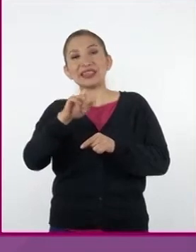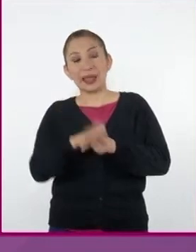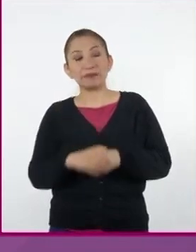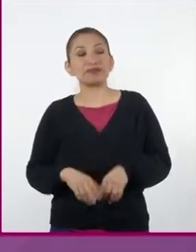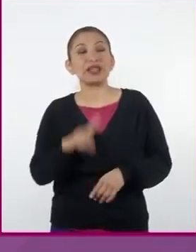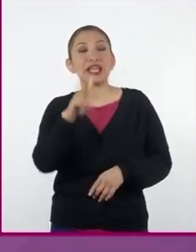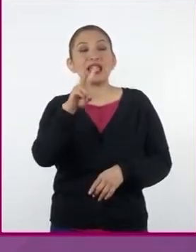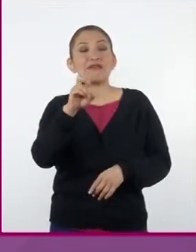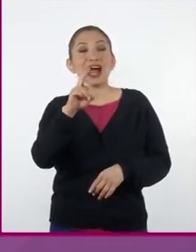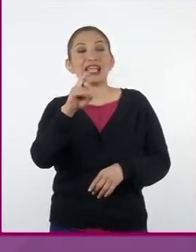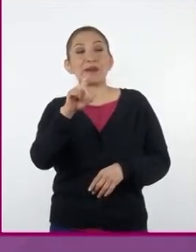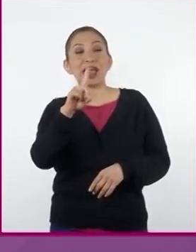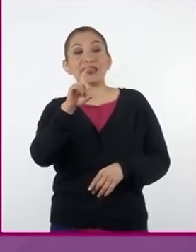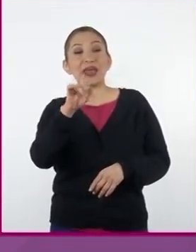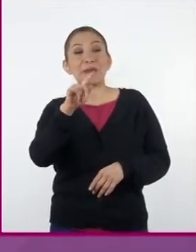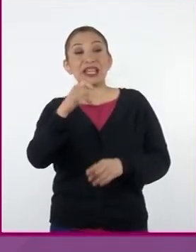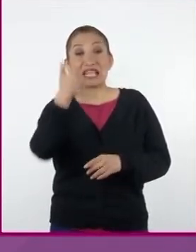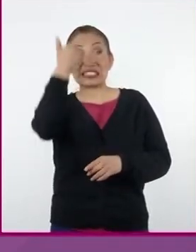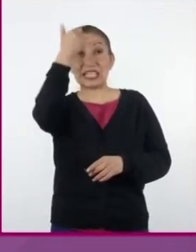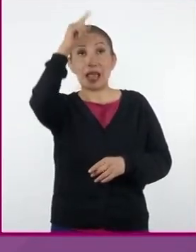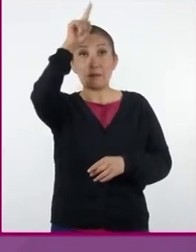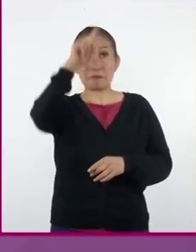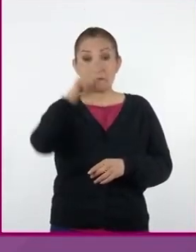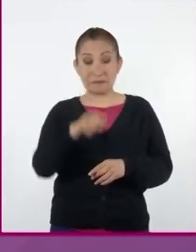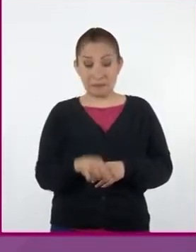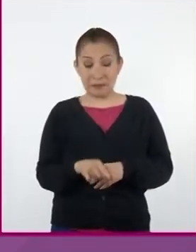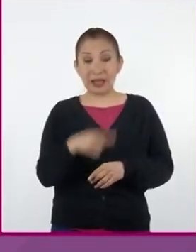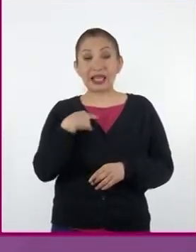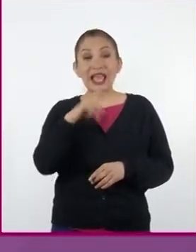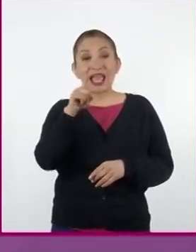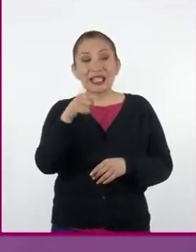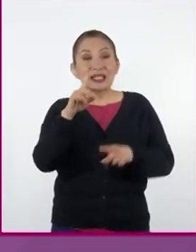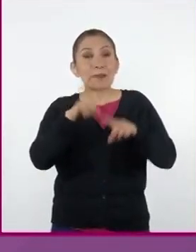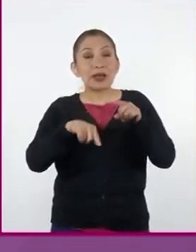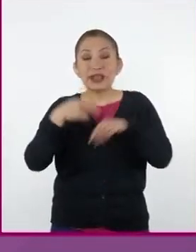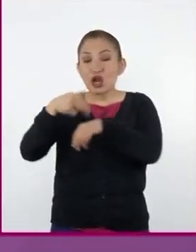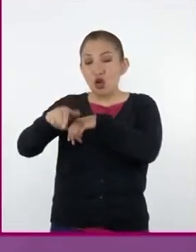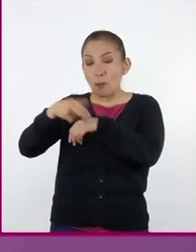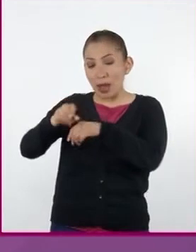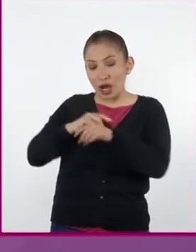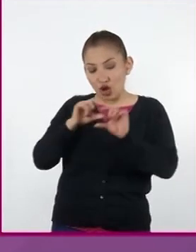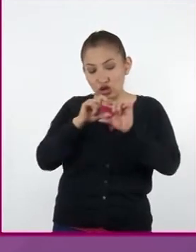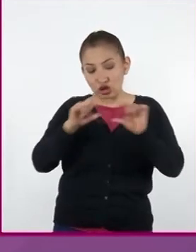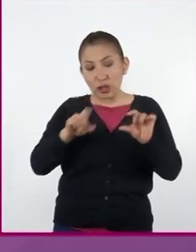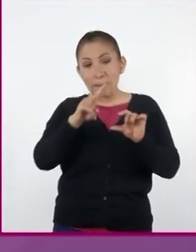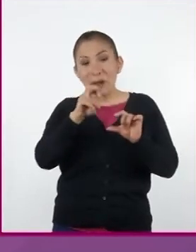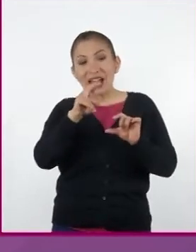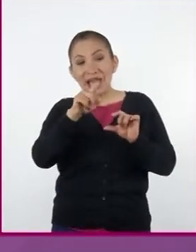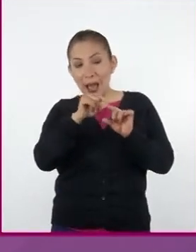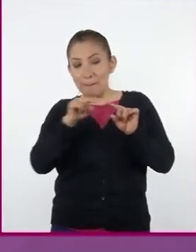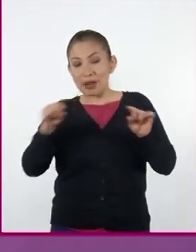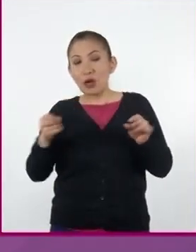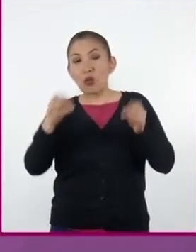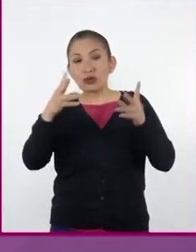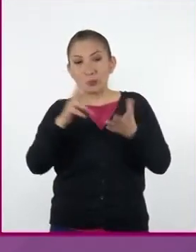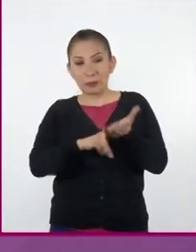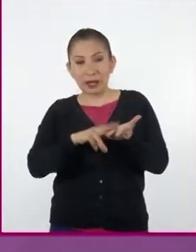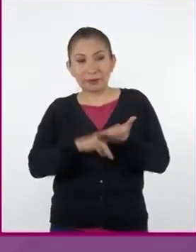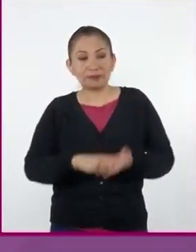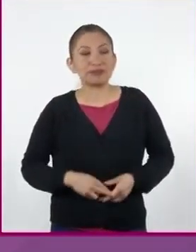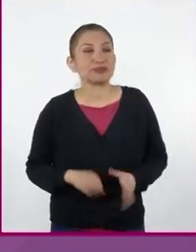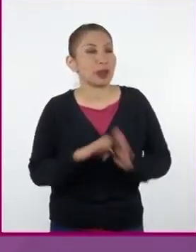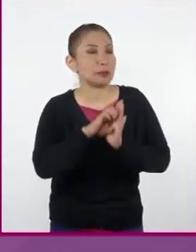variable dependiente en el eje de las Y, la cual depende de los valores que asuma la variable independiente.